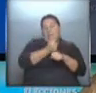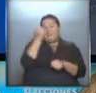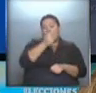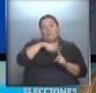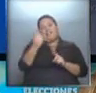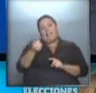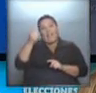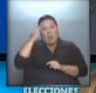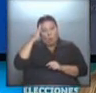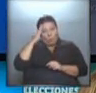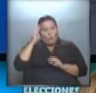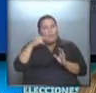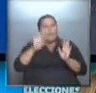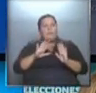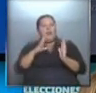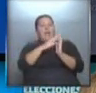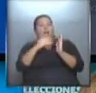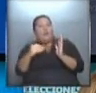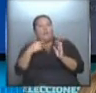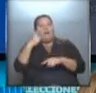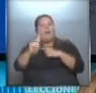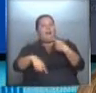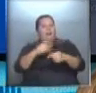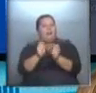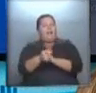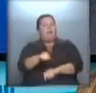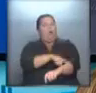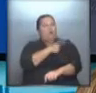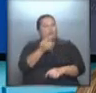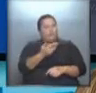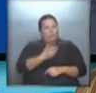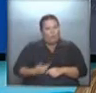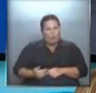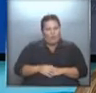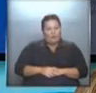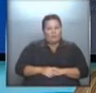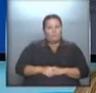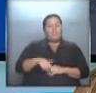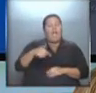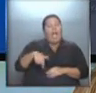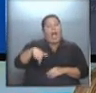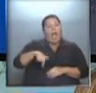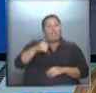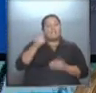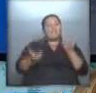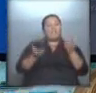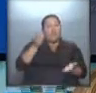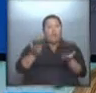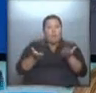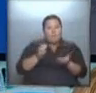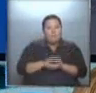cultura que se va acomodando a esa transformación, a ese cambio institucional. Y ahora sí, haciendo una comparación